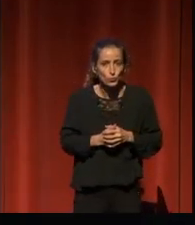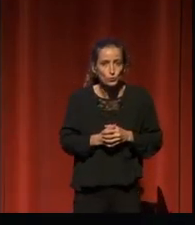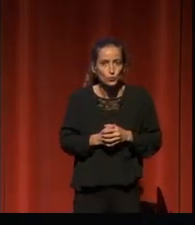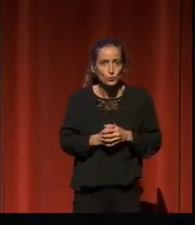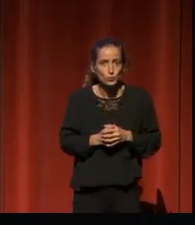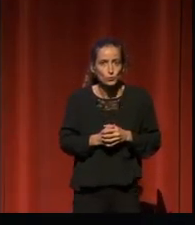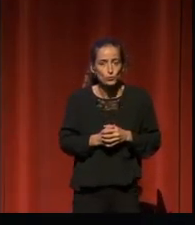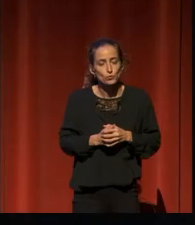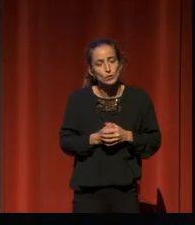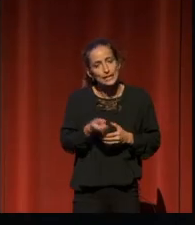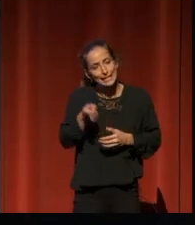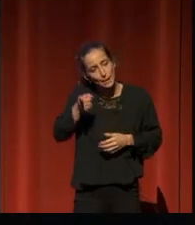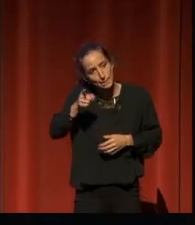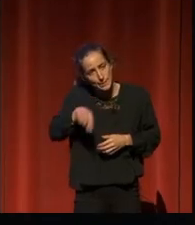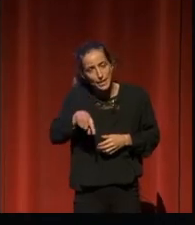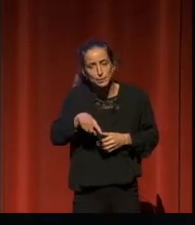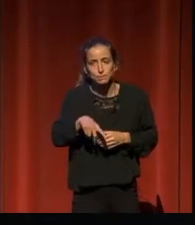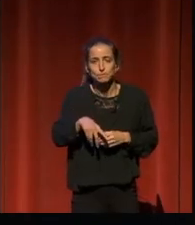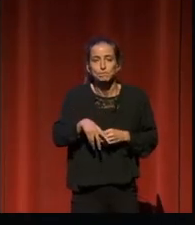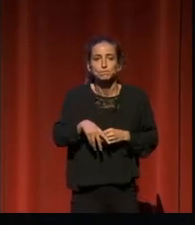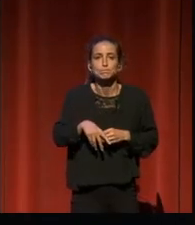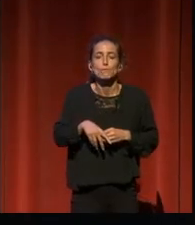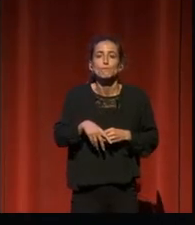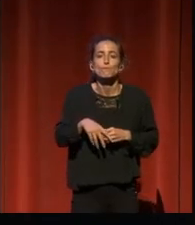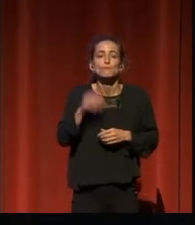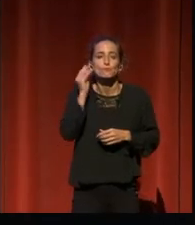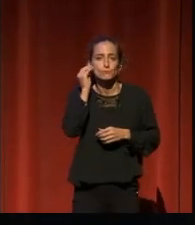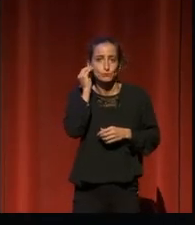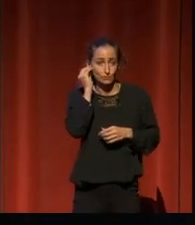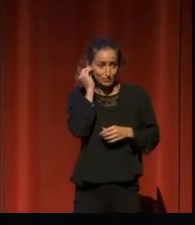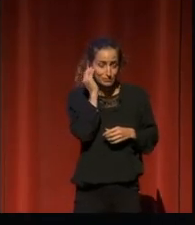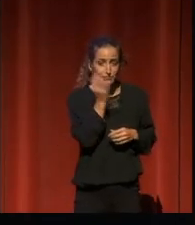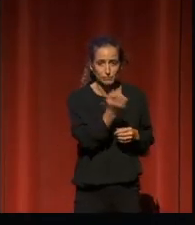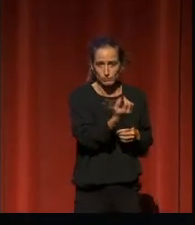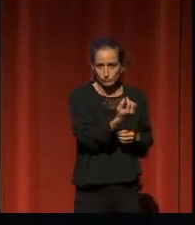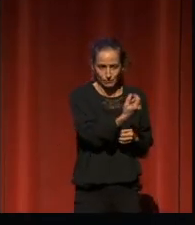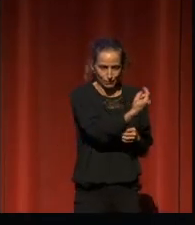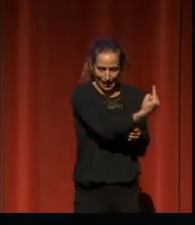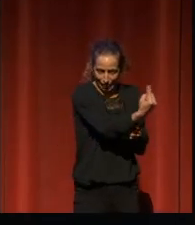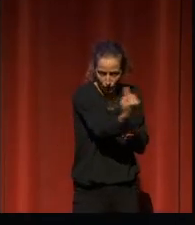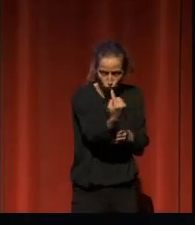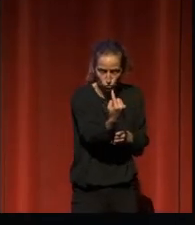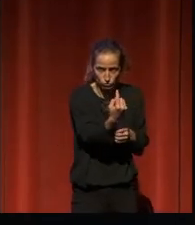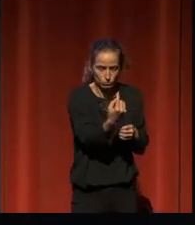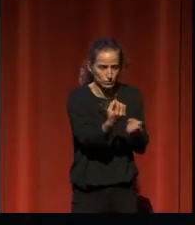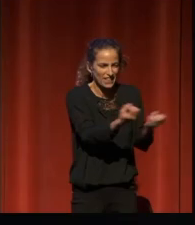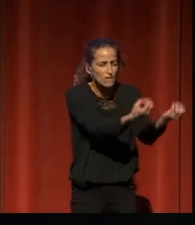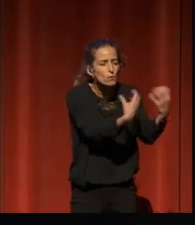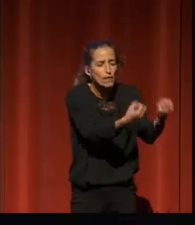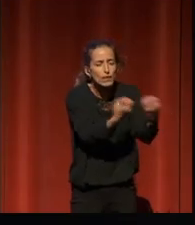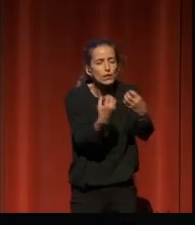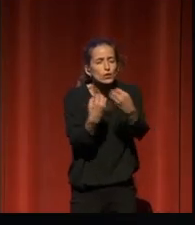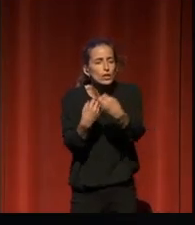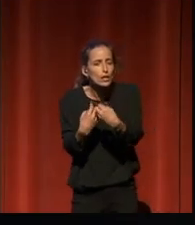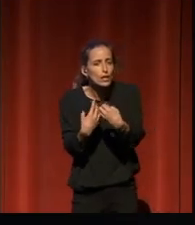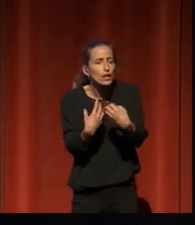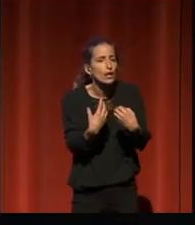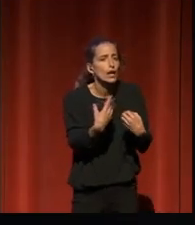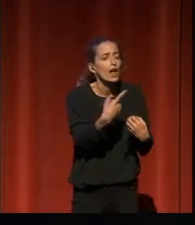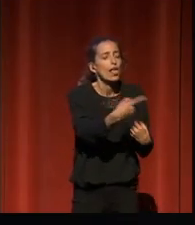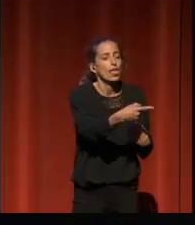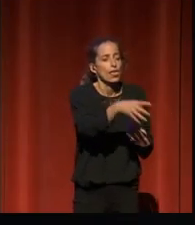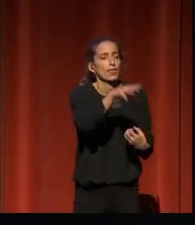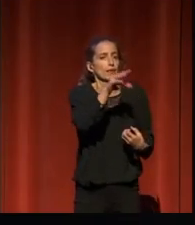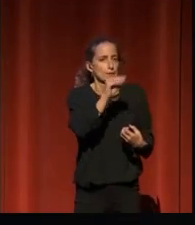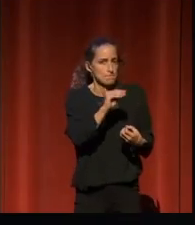también utilizando las informaciones de cada uno para difundir los hacos entonces